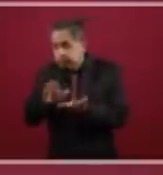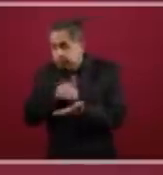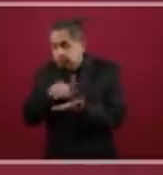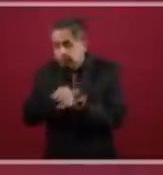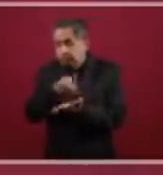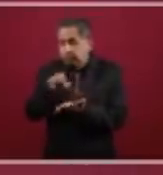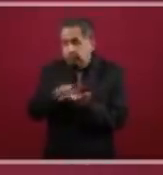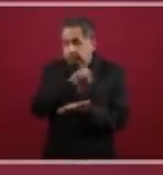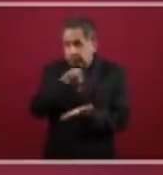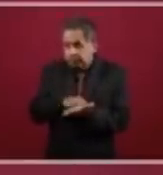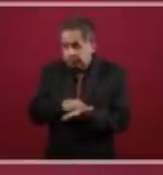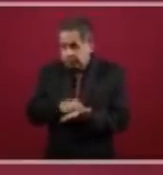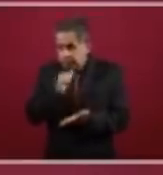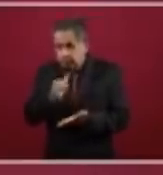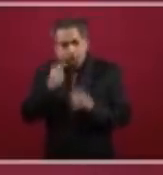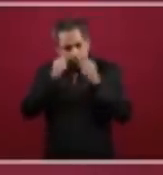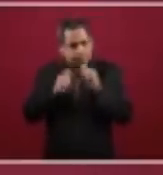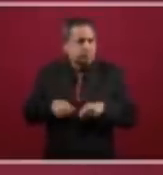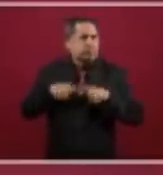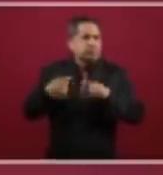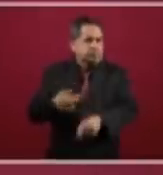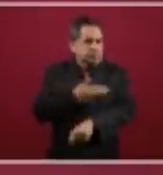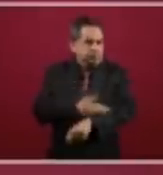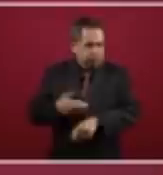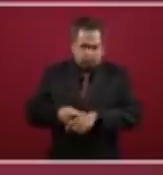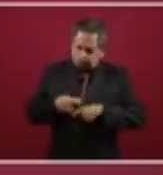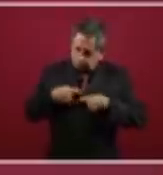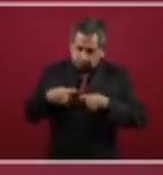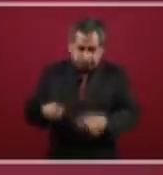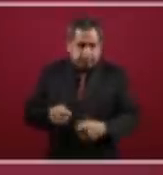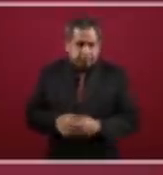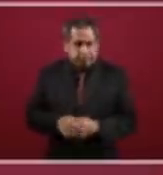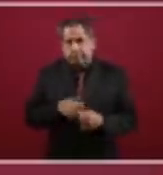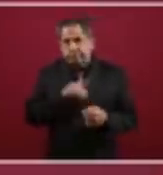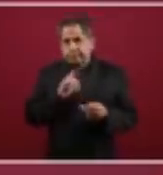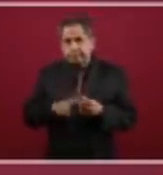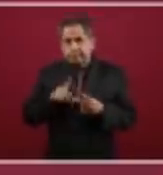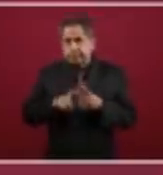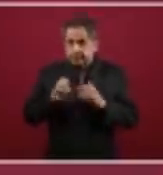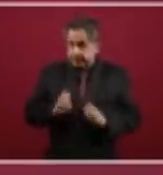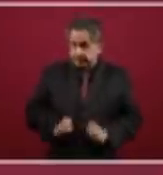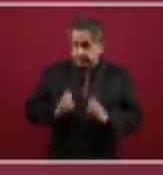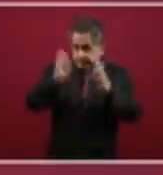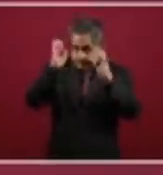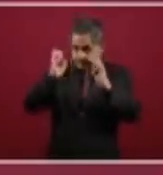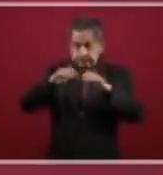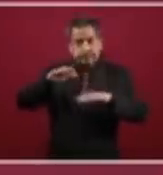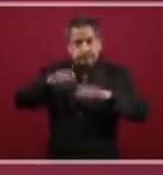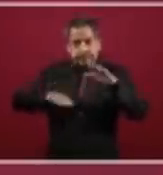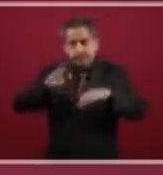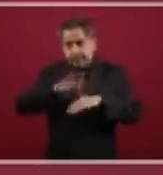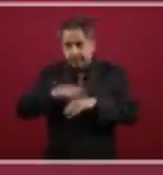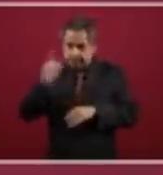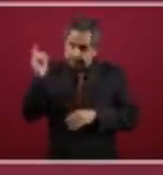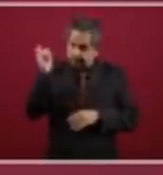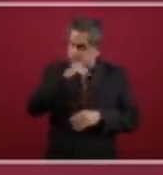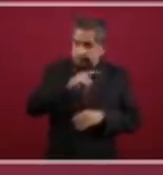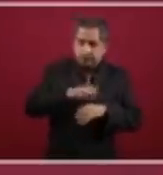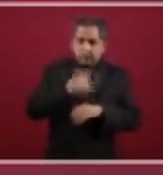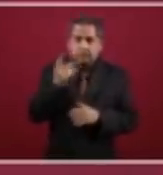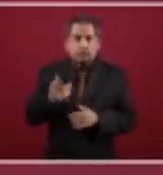escrituras, y después seguirán con su trámite de escrituración. En el caso de los edificios, a veces es más complejo,